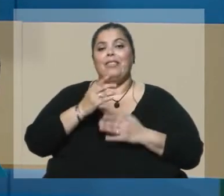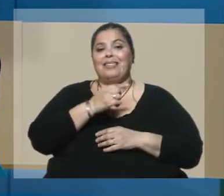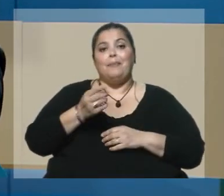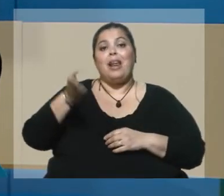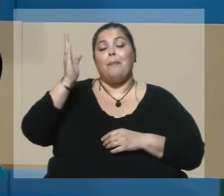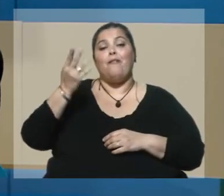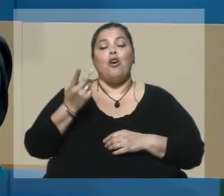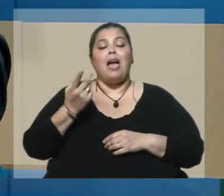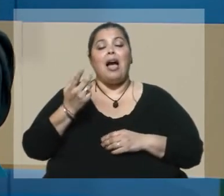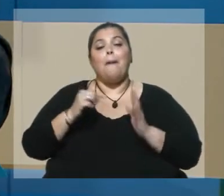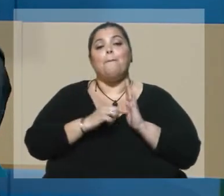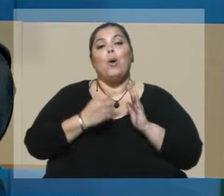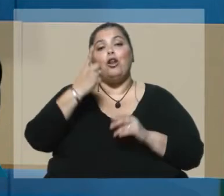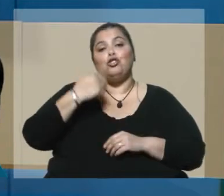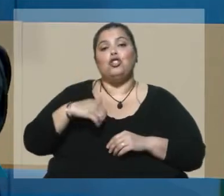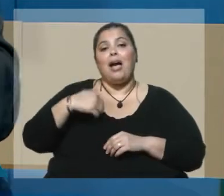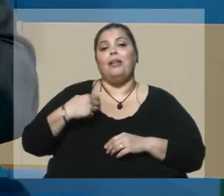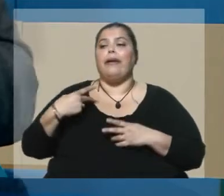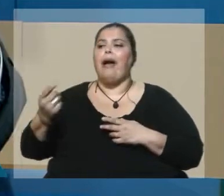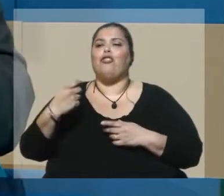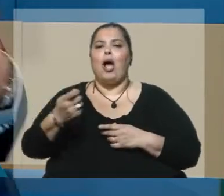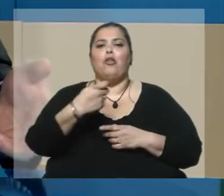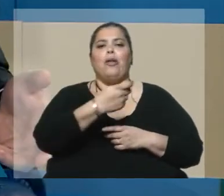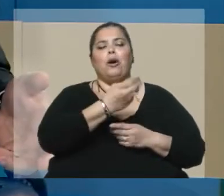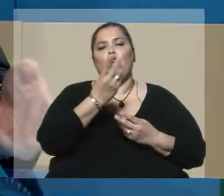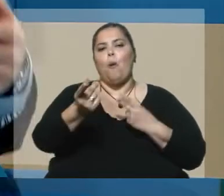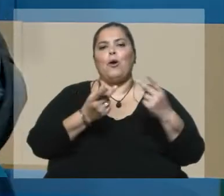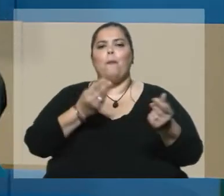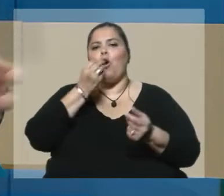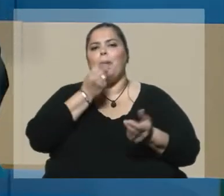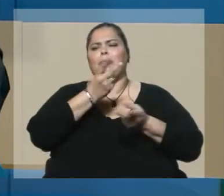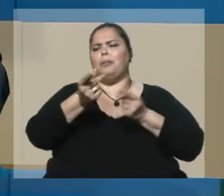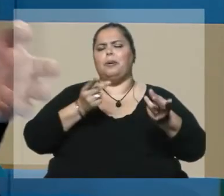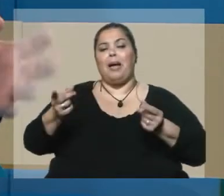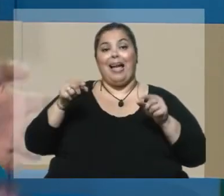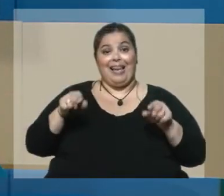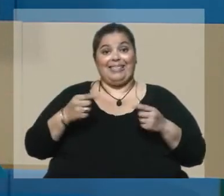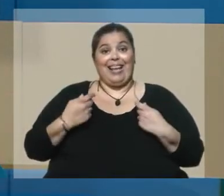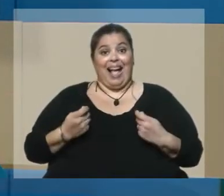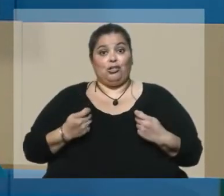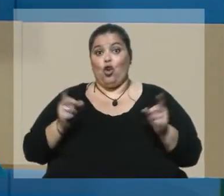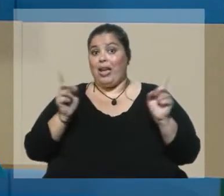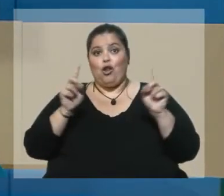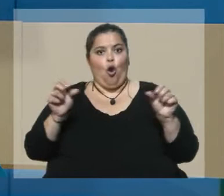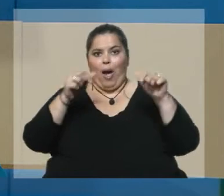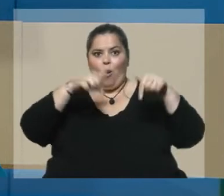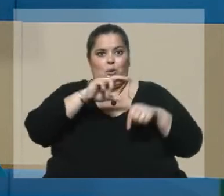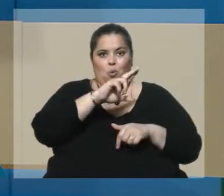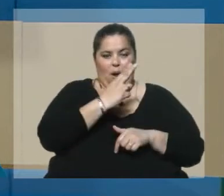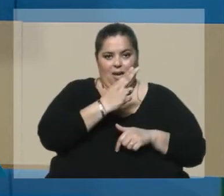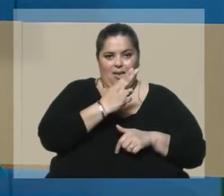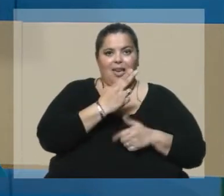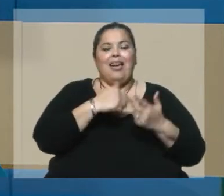gasto y voy es algo salgo comer y hago compras en Buenos Aires esos son eso es un gasto que no estoy realizando en Uruguay